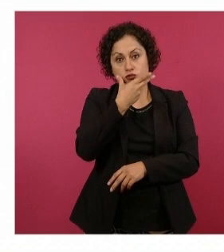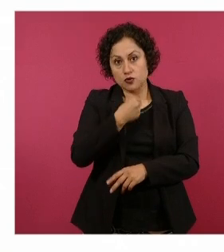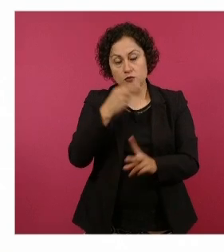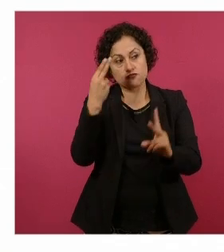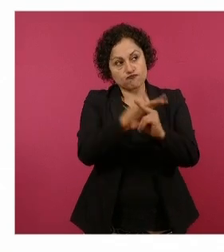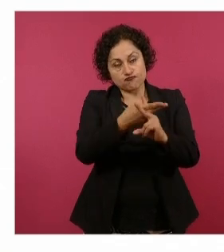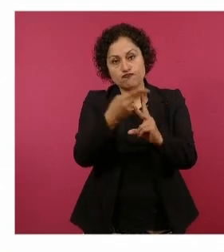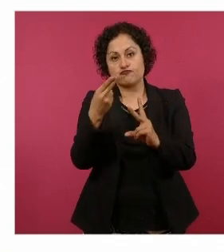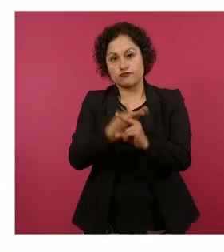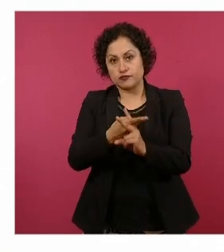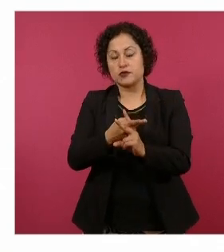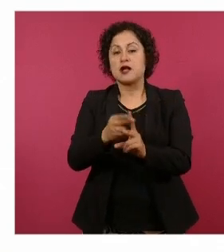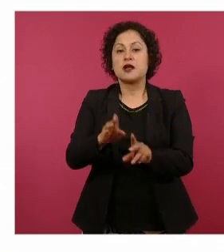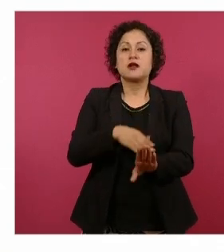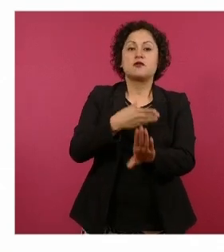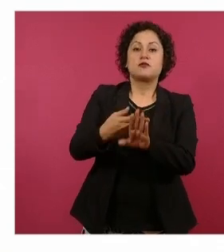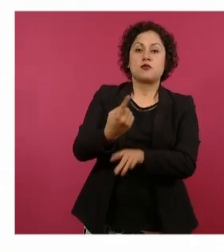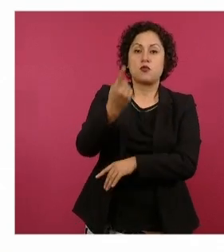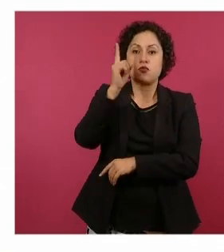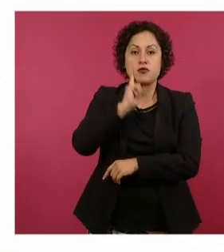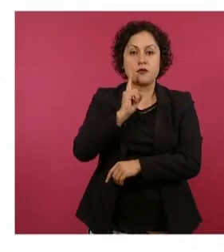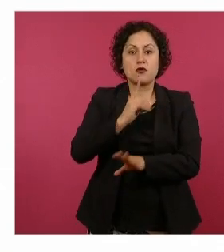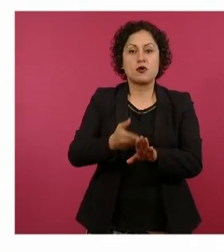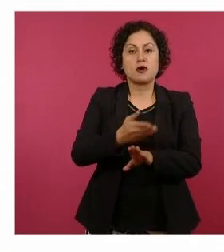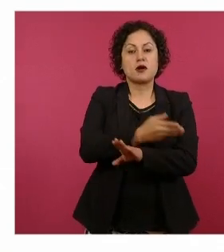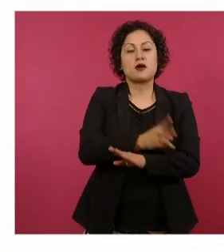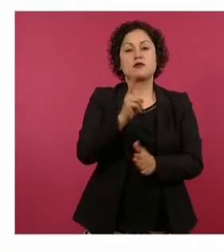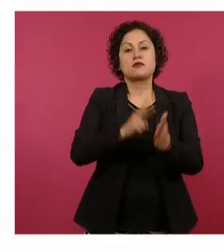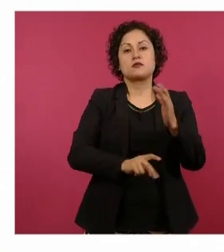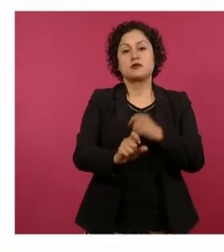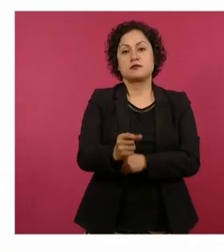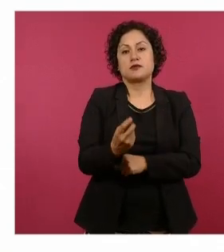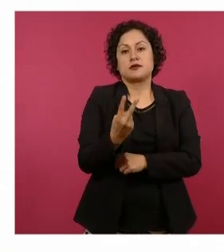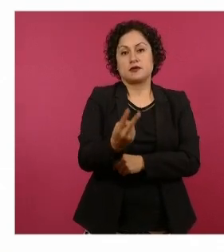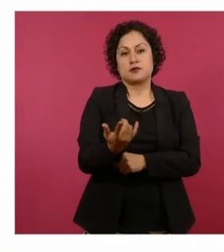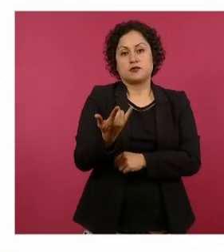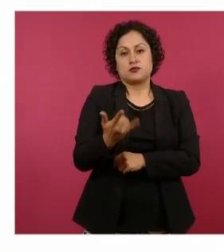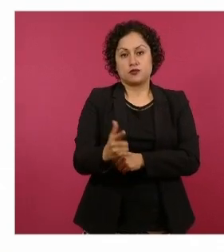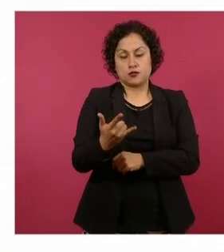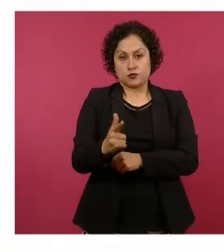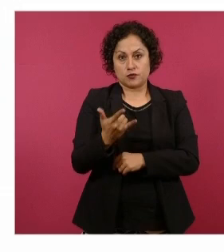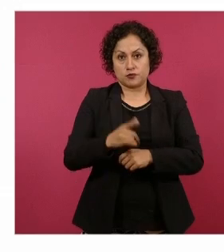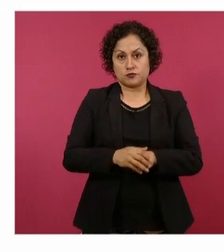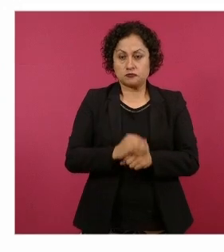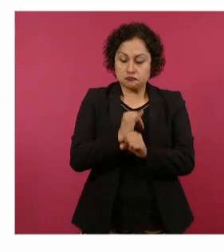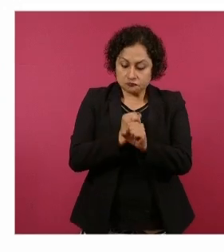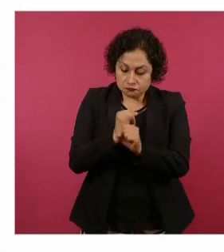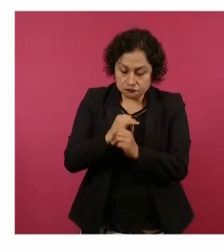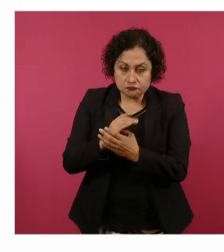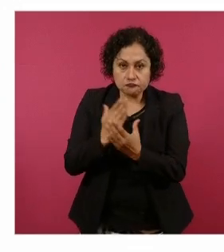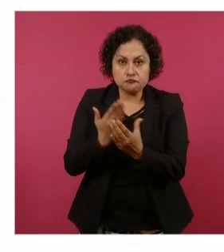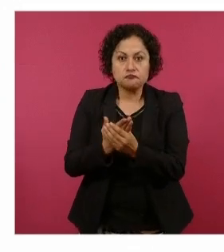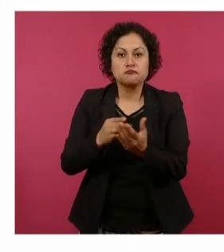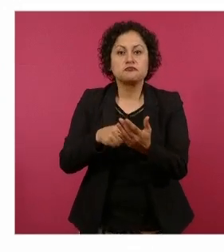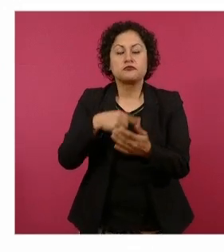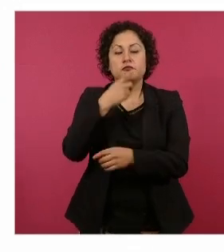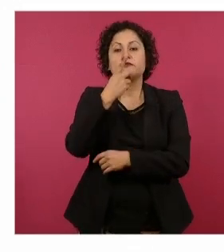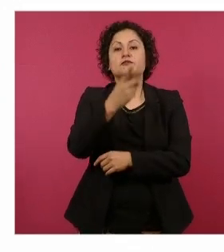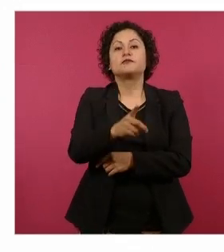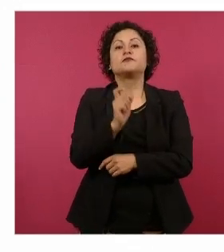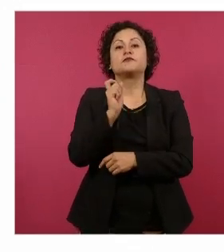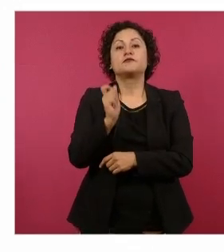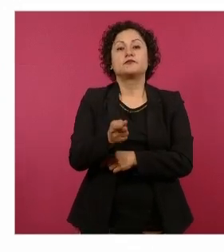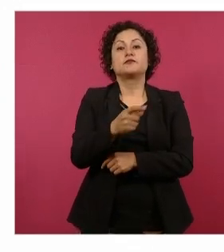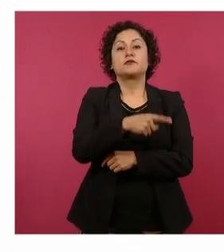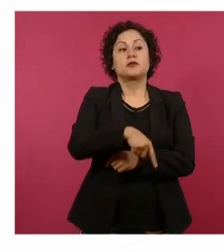lesiones agravadas en contra de una mujer, esto el 10 de julio del 2022. De acuerdo con las investigaciones,